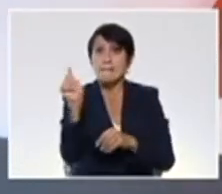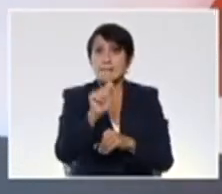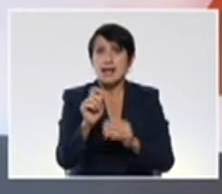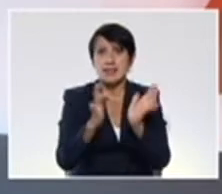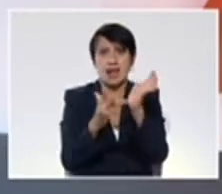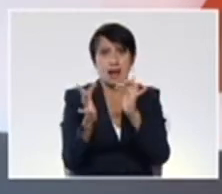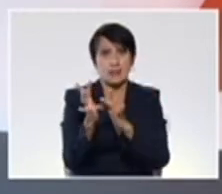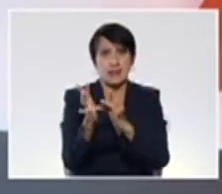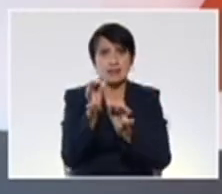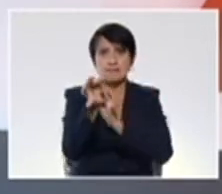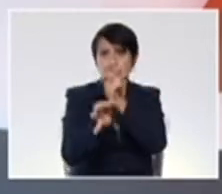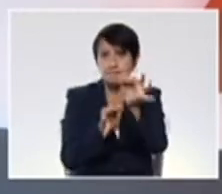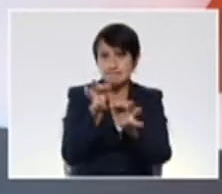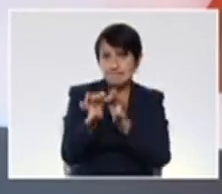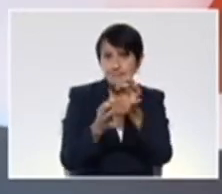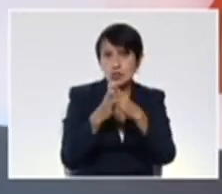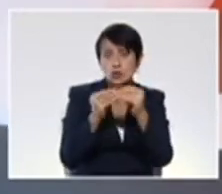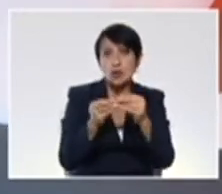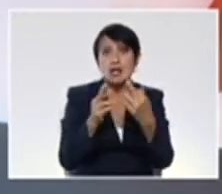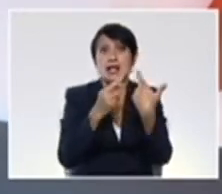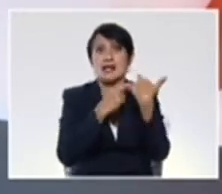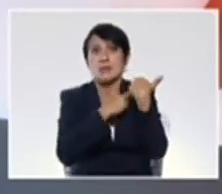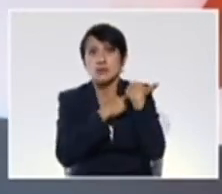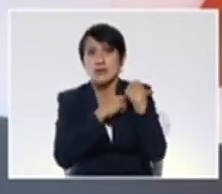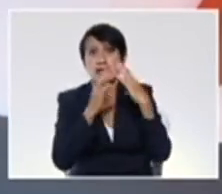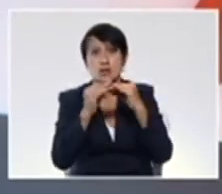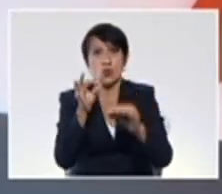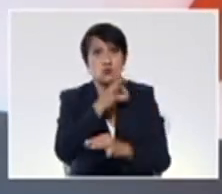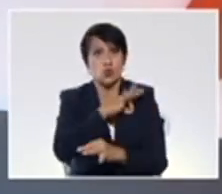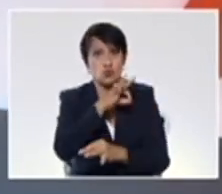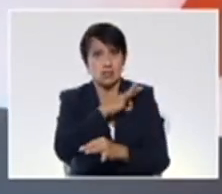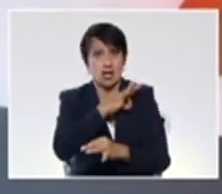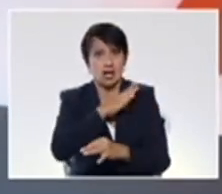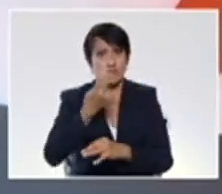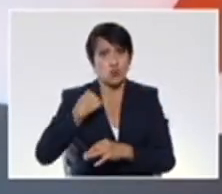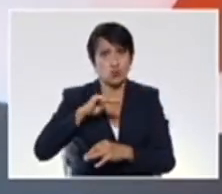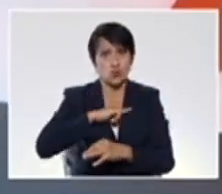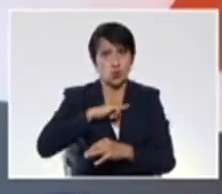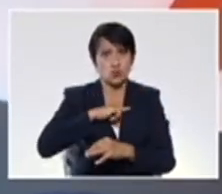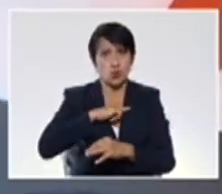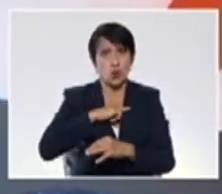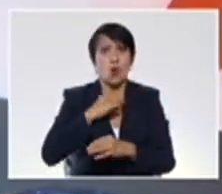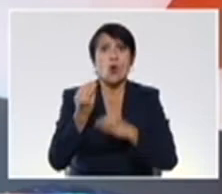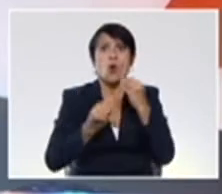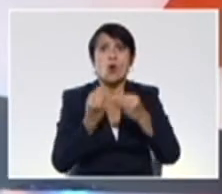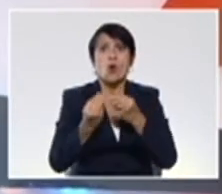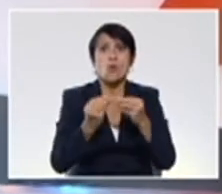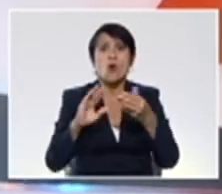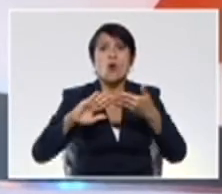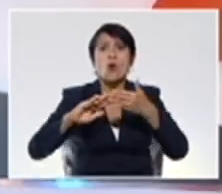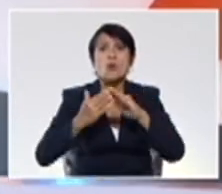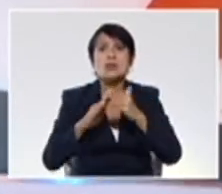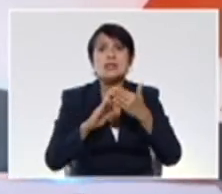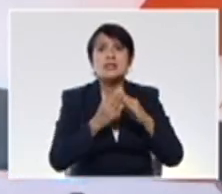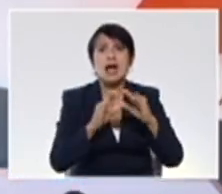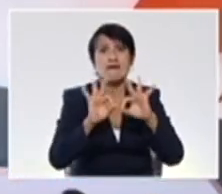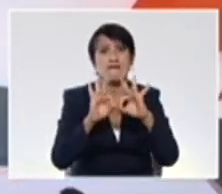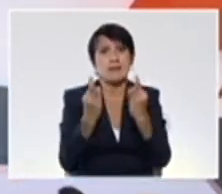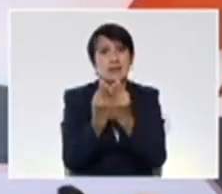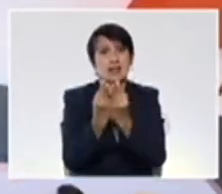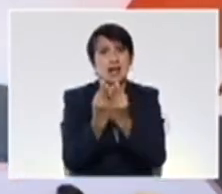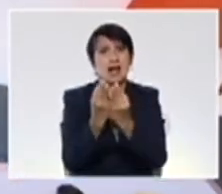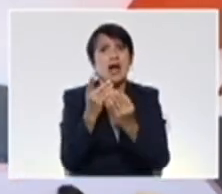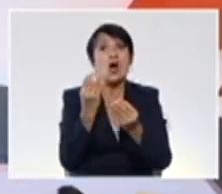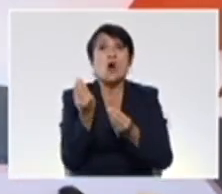hablando sobre el tema generador de la responsabilidad social que debemos tener, tanto social como comunitaria como familiar, sobre